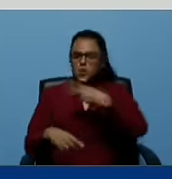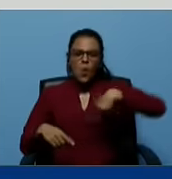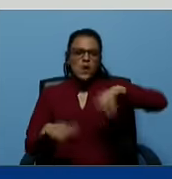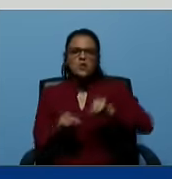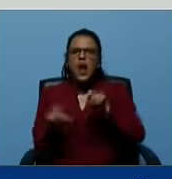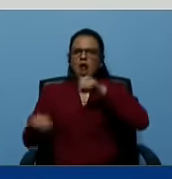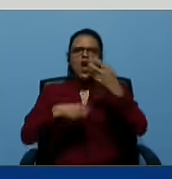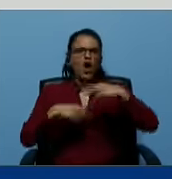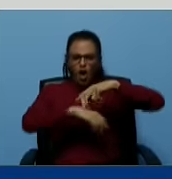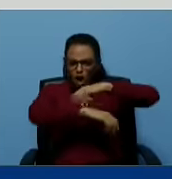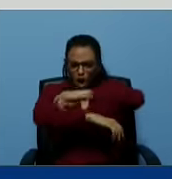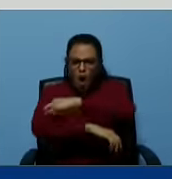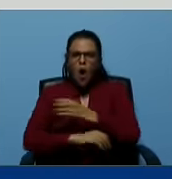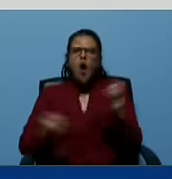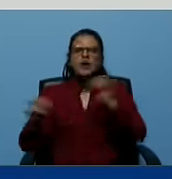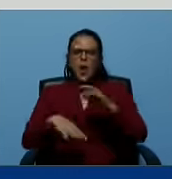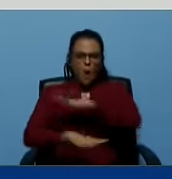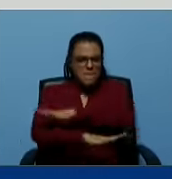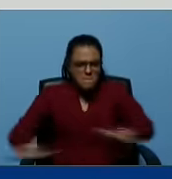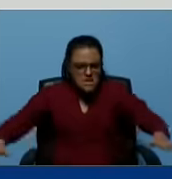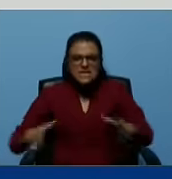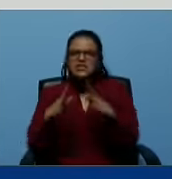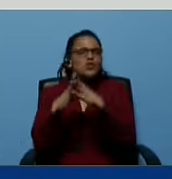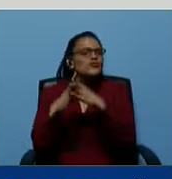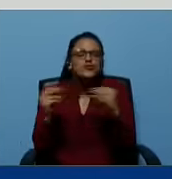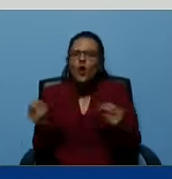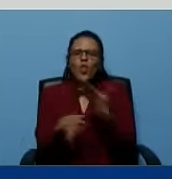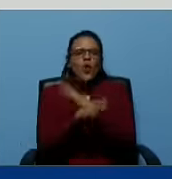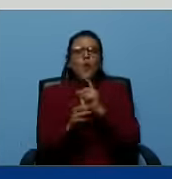para el piso. Sí, para el piso, para todos lados.